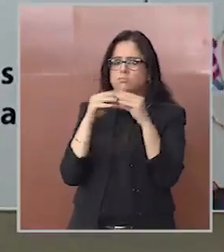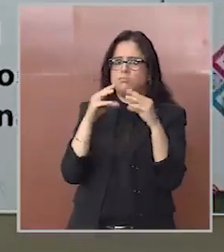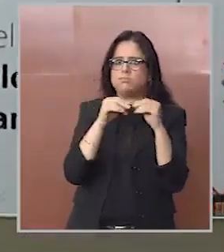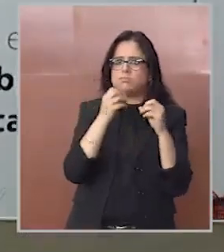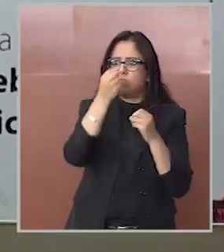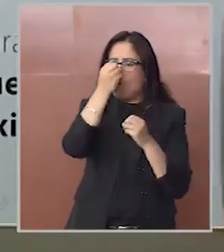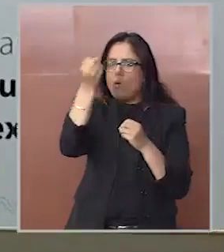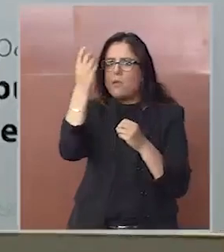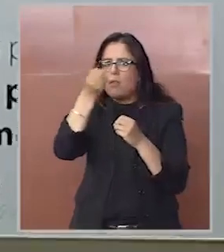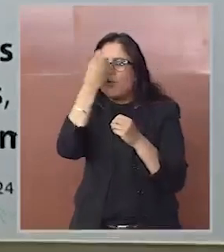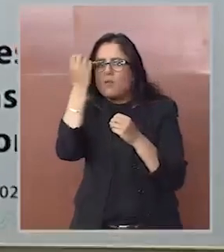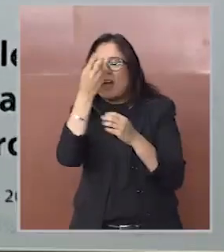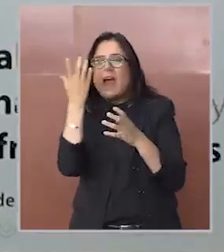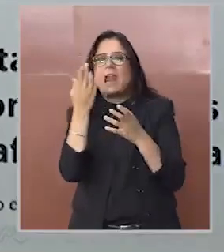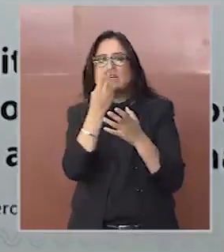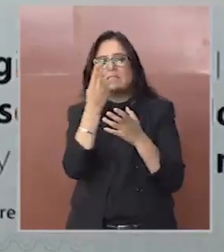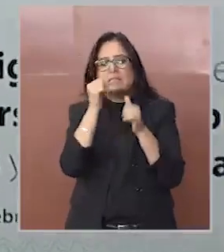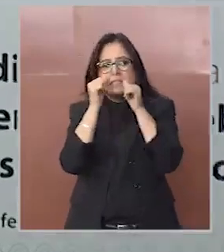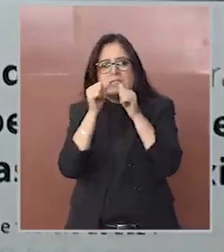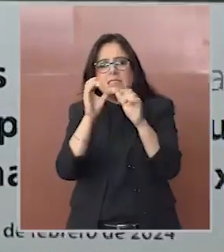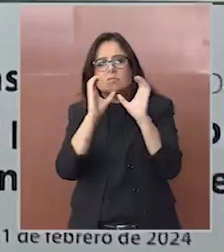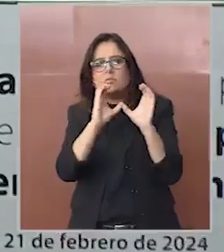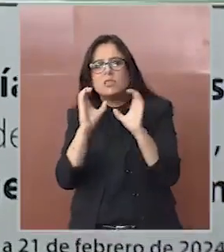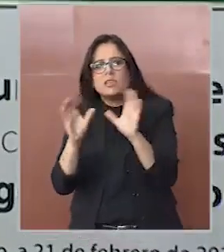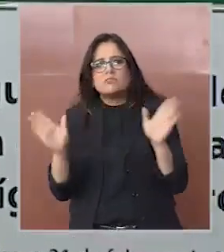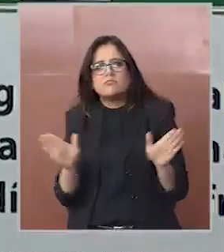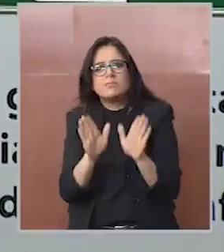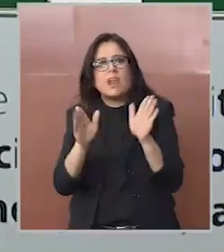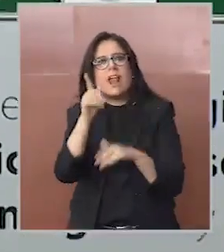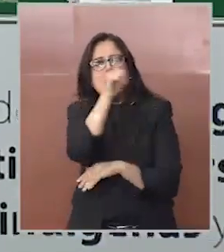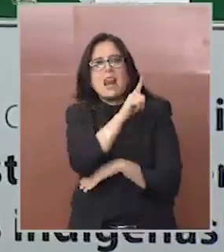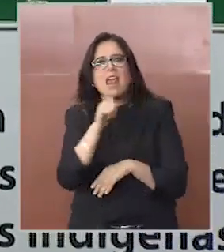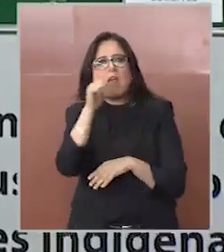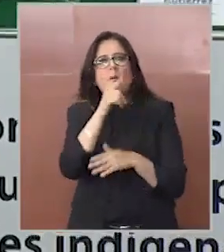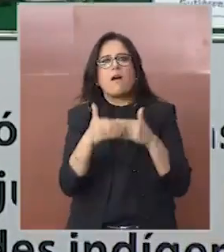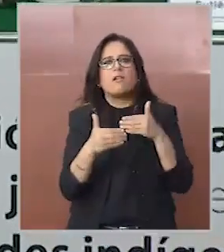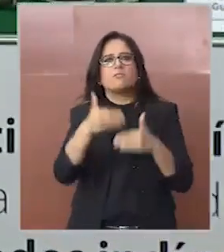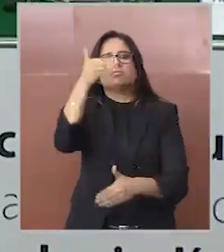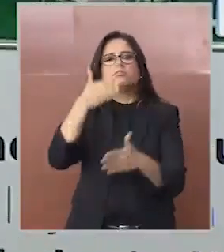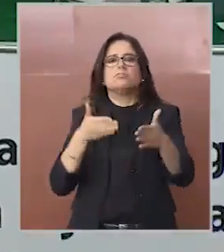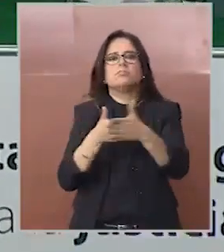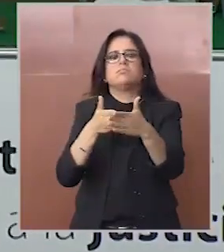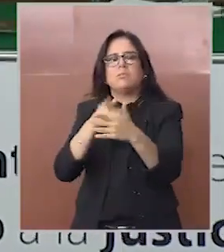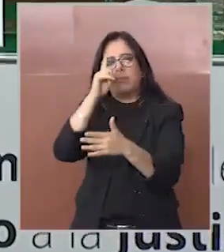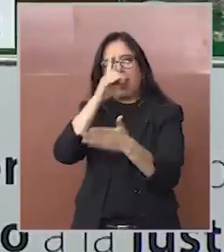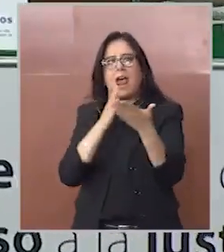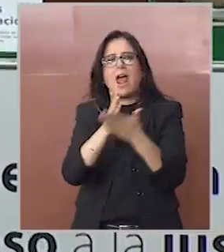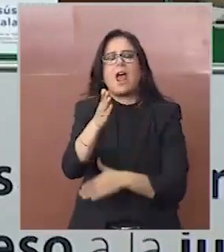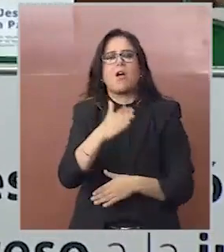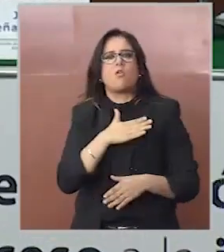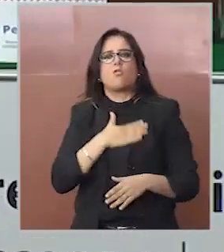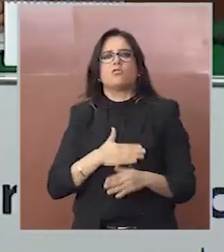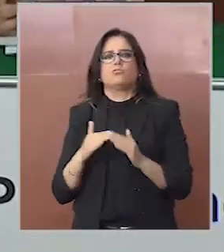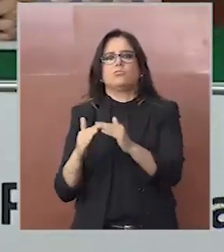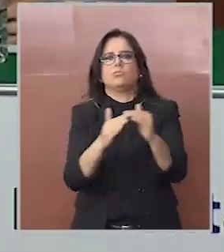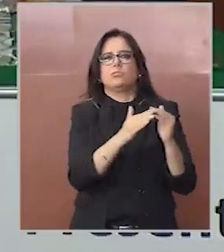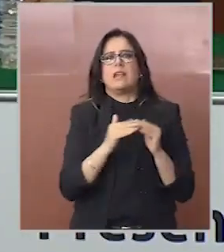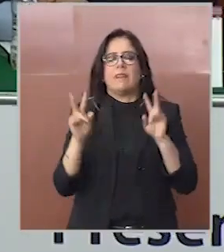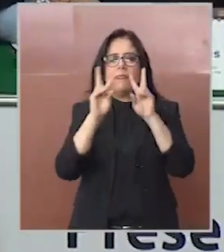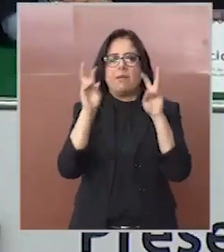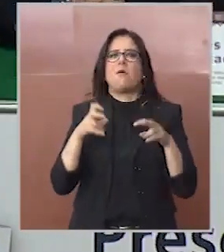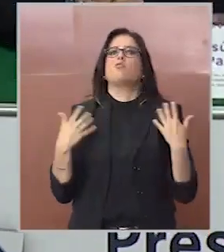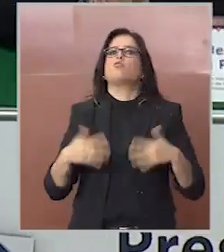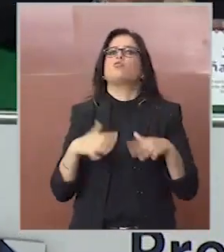indígenas en nuestro país Pero además el hecho de que la lengua se ha convertido en una barrera para el acceso a la justicia